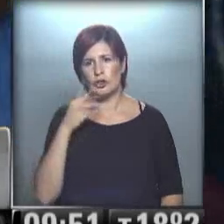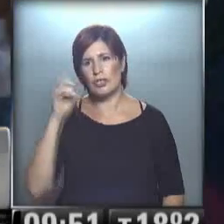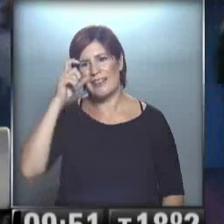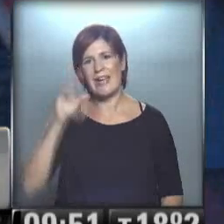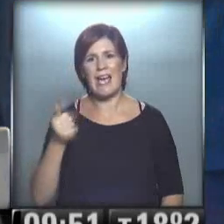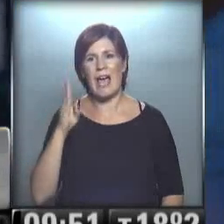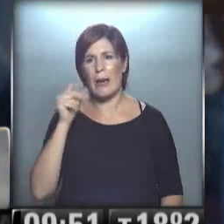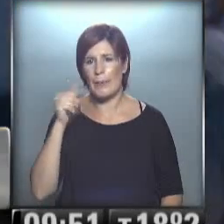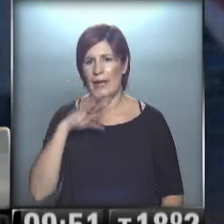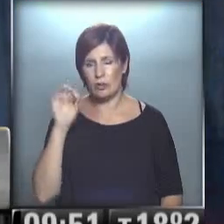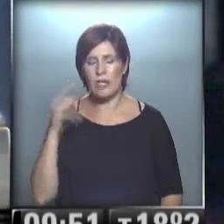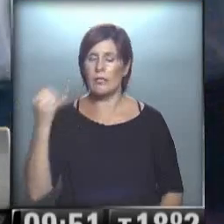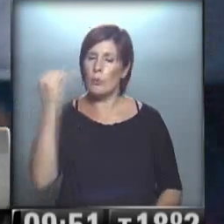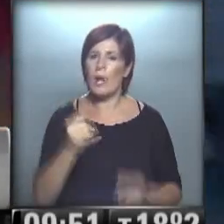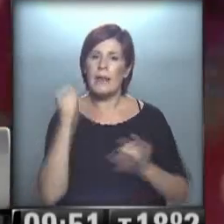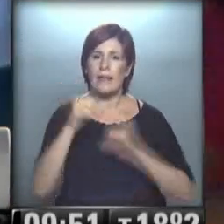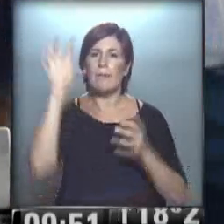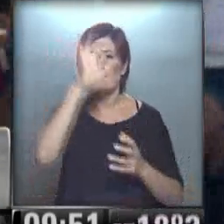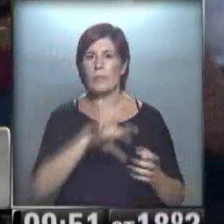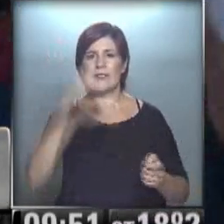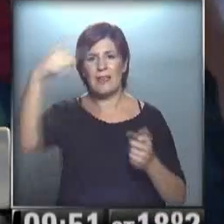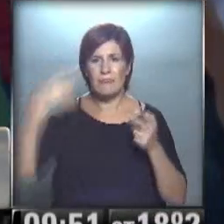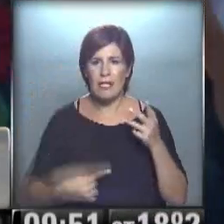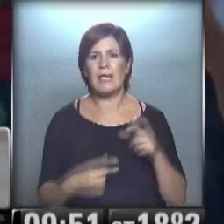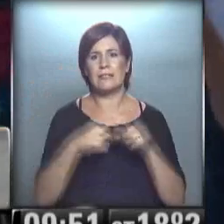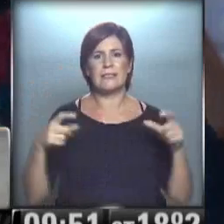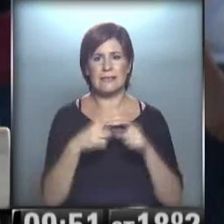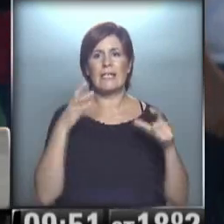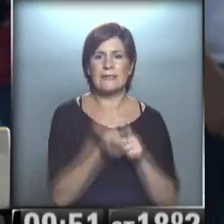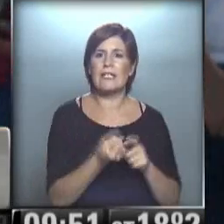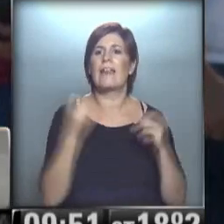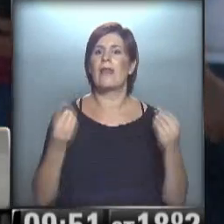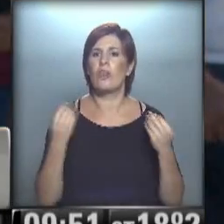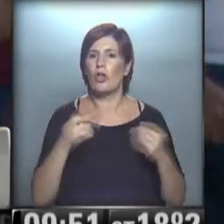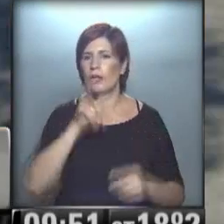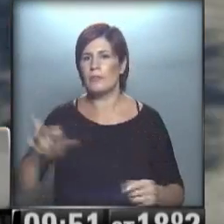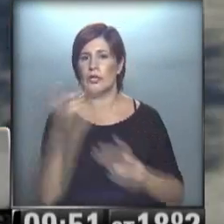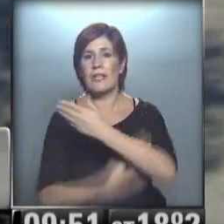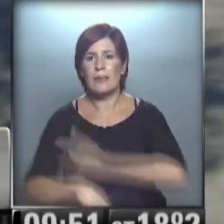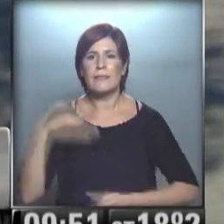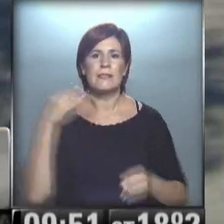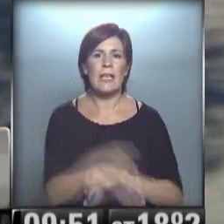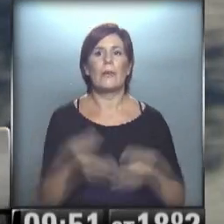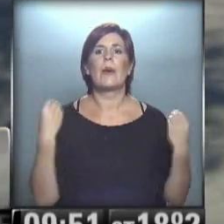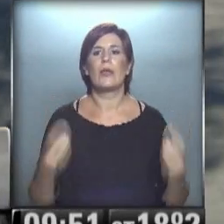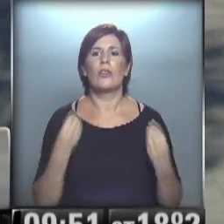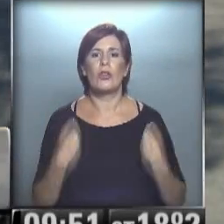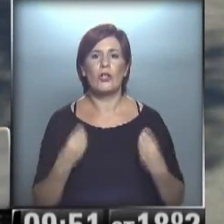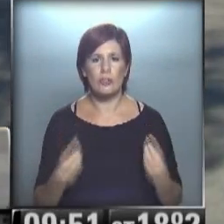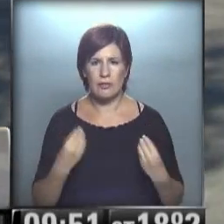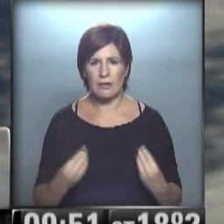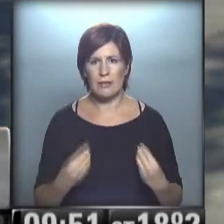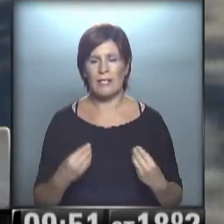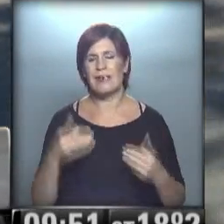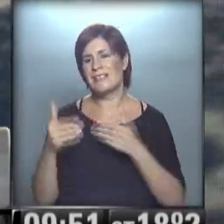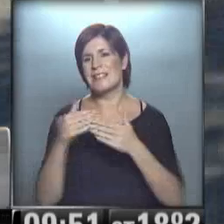provincias y todo el detalle que tiene que ver con las personas con capacidades diferentes que tienen que ir a presentarse en las ventanillas que habrá dispuestas en las cercanías del